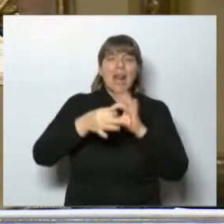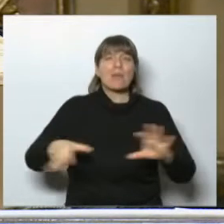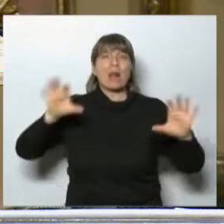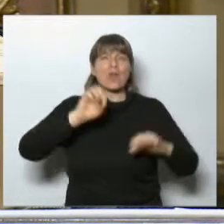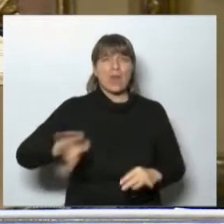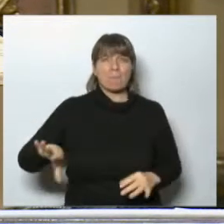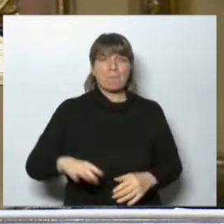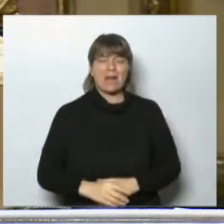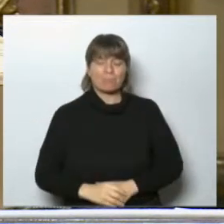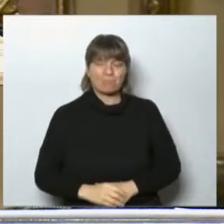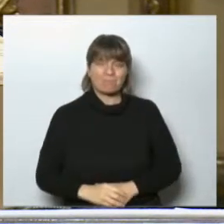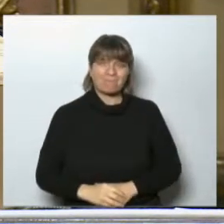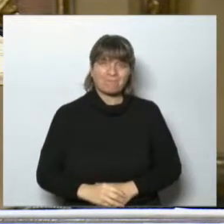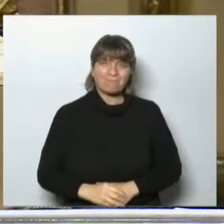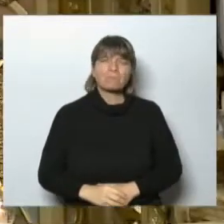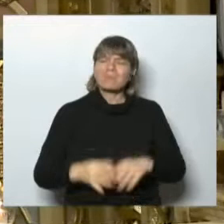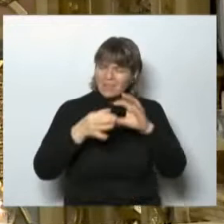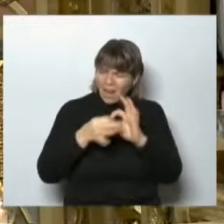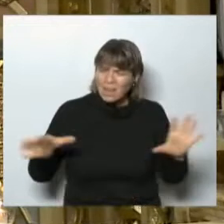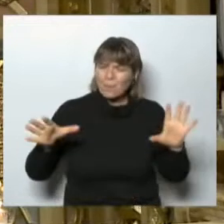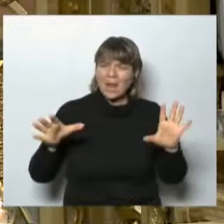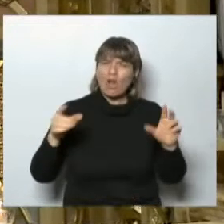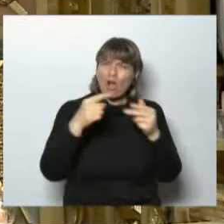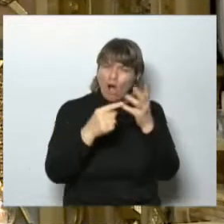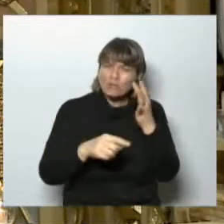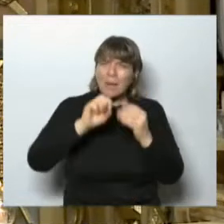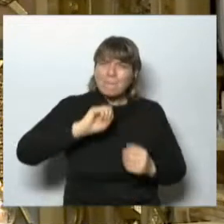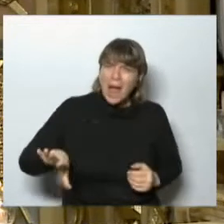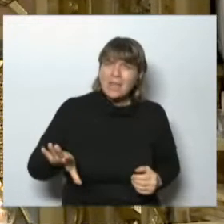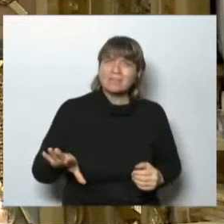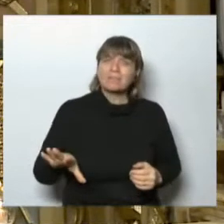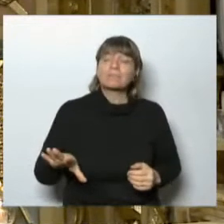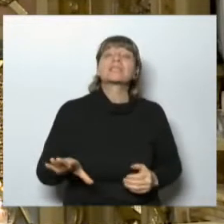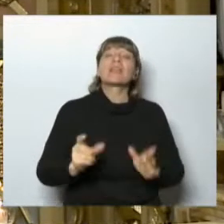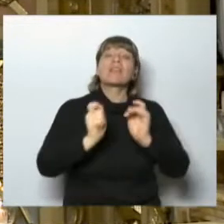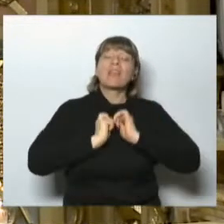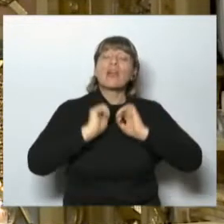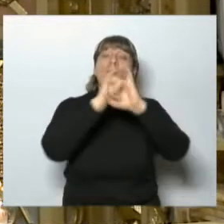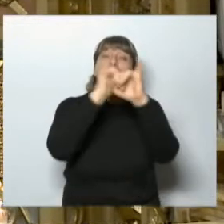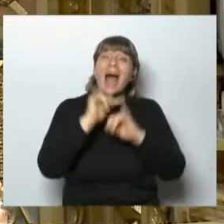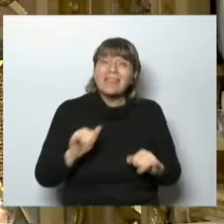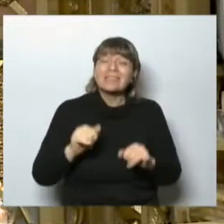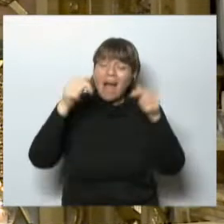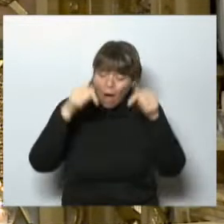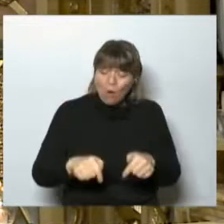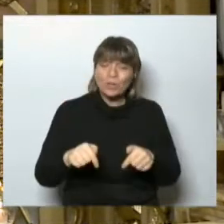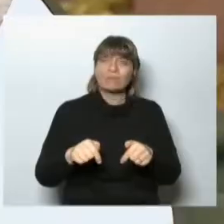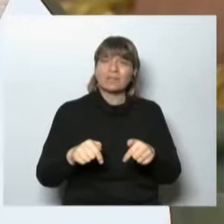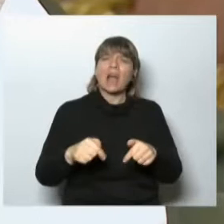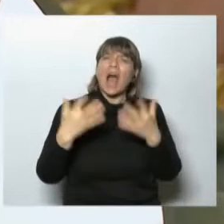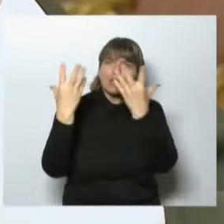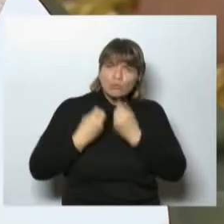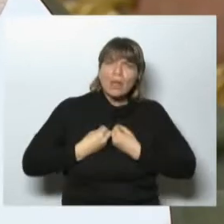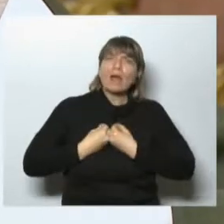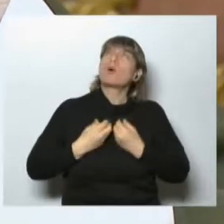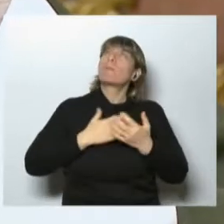líbranos del mal. Líbranos de todos los males, Señor. y concédenos la paz en nuestros días para que, ayudados por